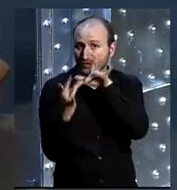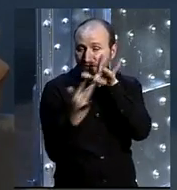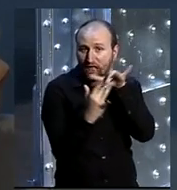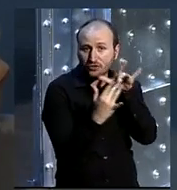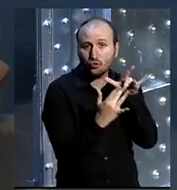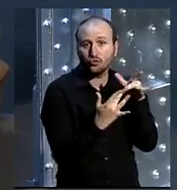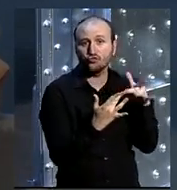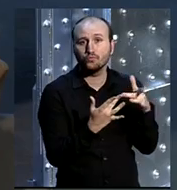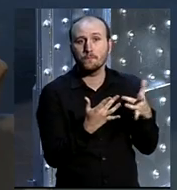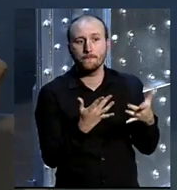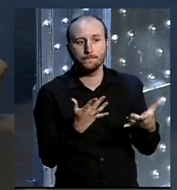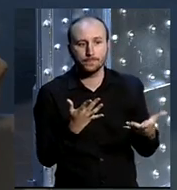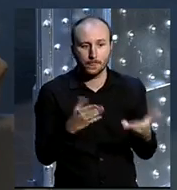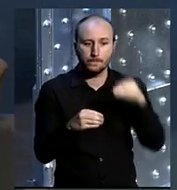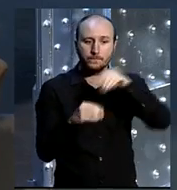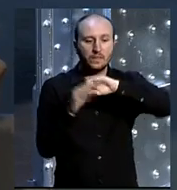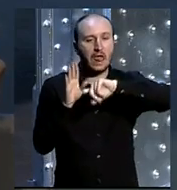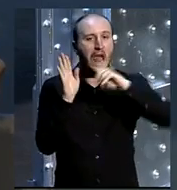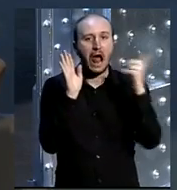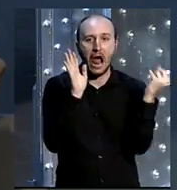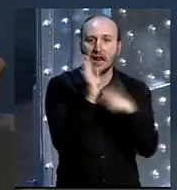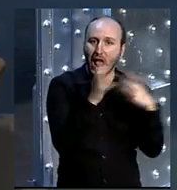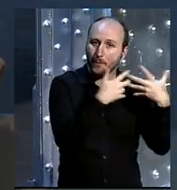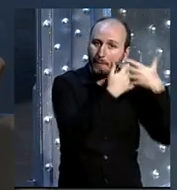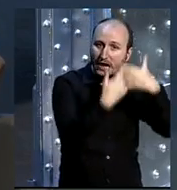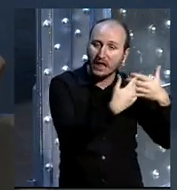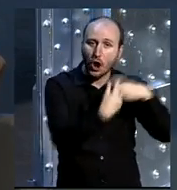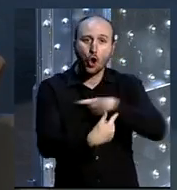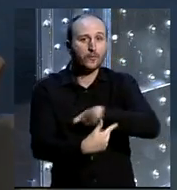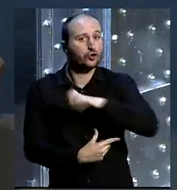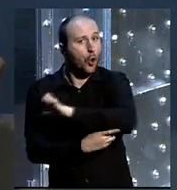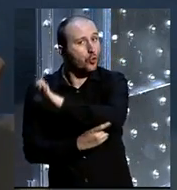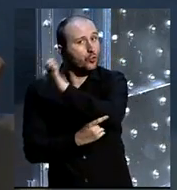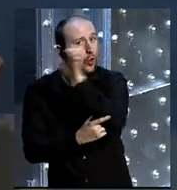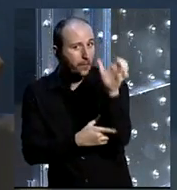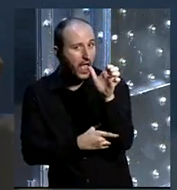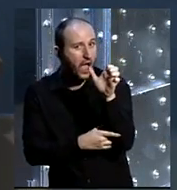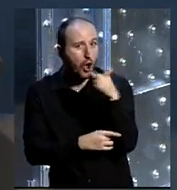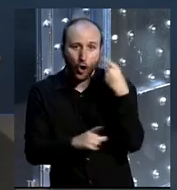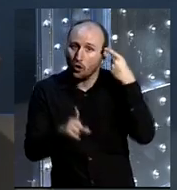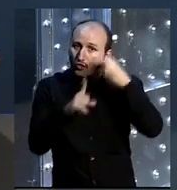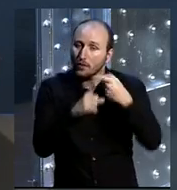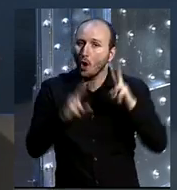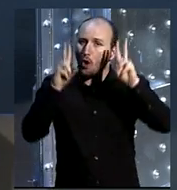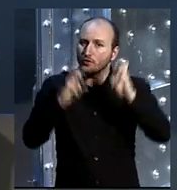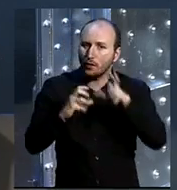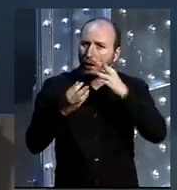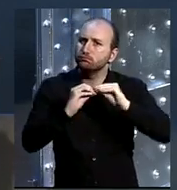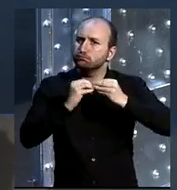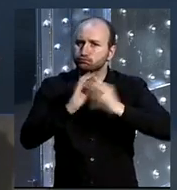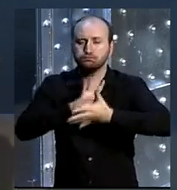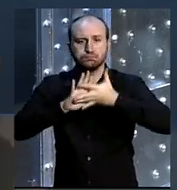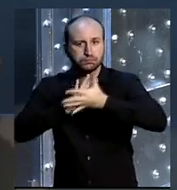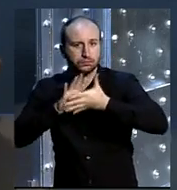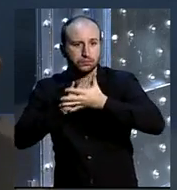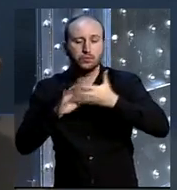entre pues, el legislativo americano y la Comisión Europea para tratar de estos temas. En concreto, la comisaria Reding